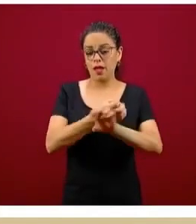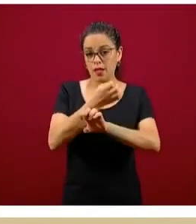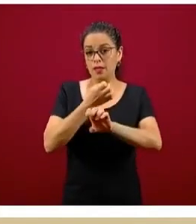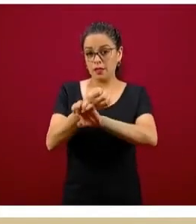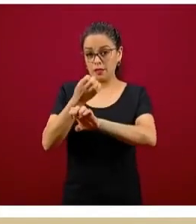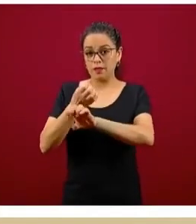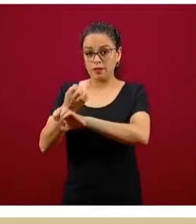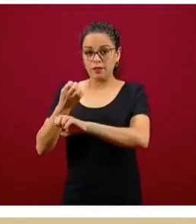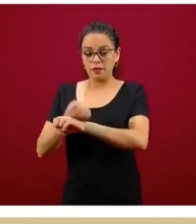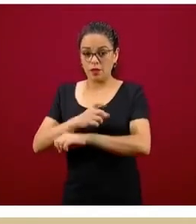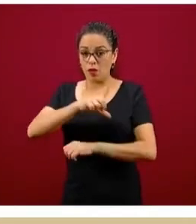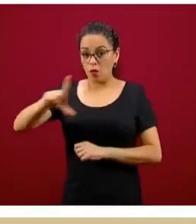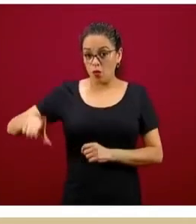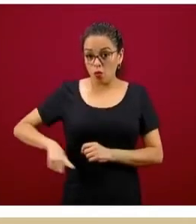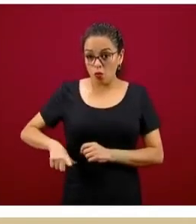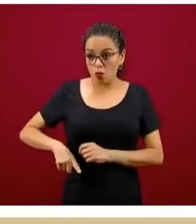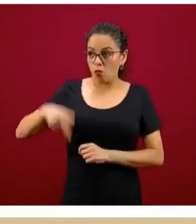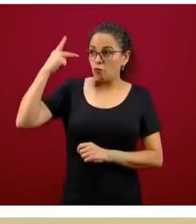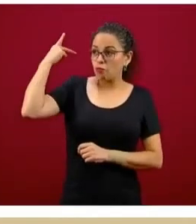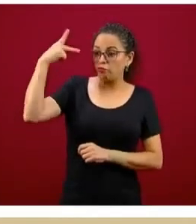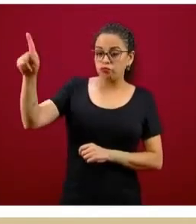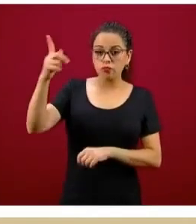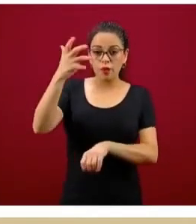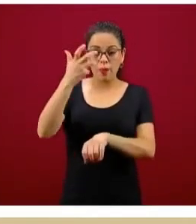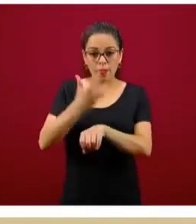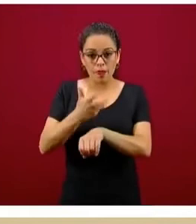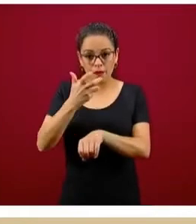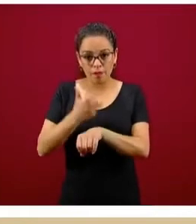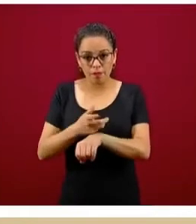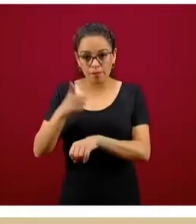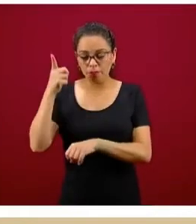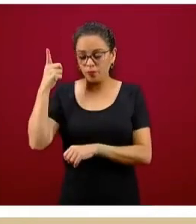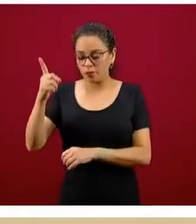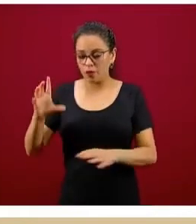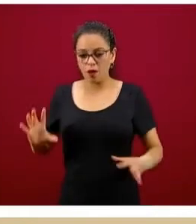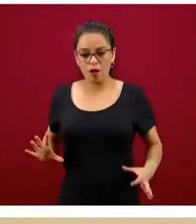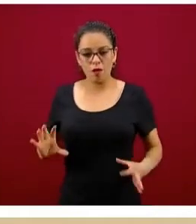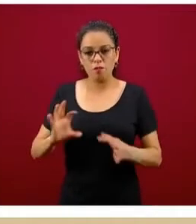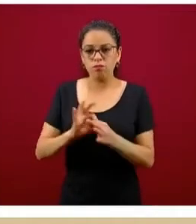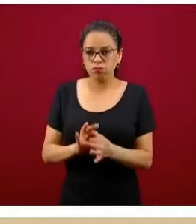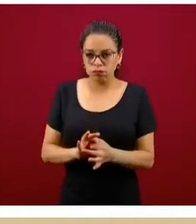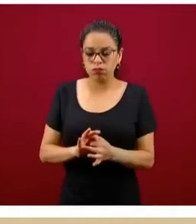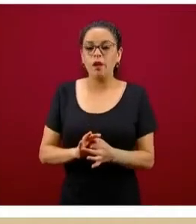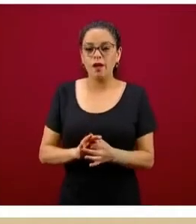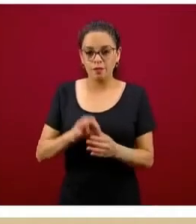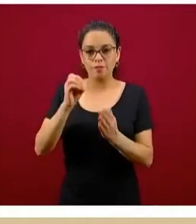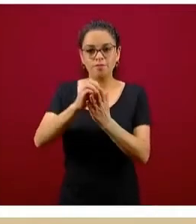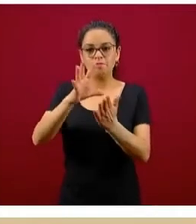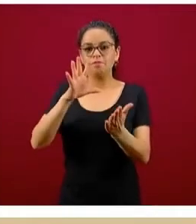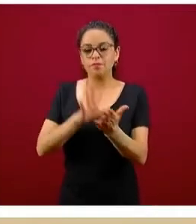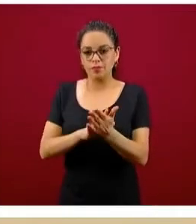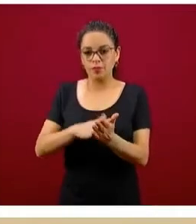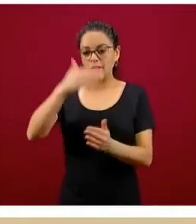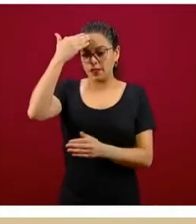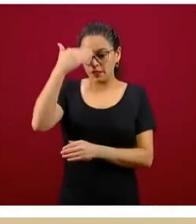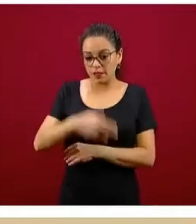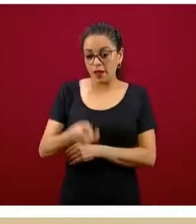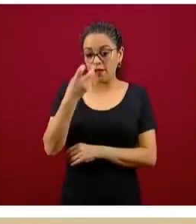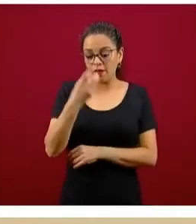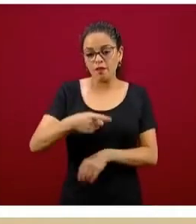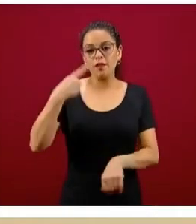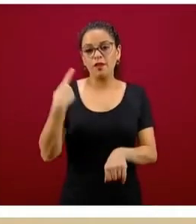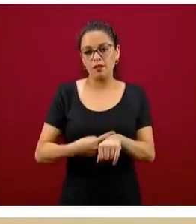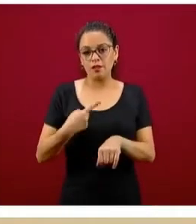personas que el gobierno de Estados Unidos o los gobiernos estatales correspondientes han registrado con COVID, independientemente de